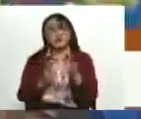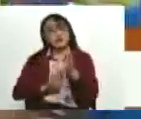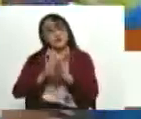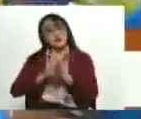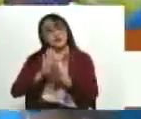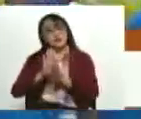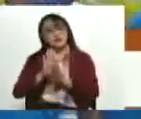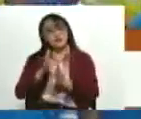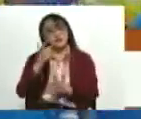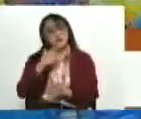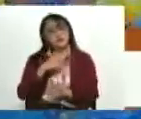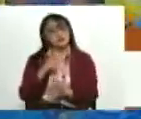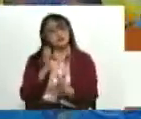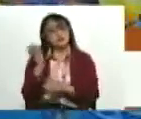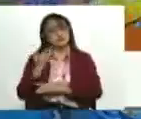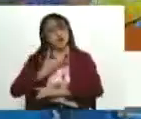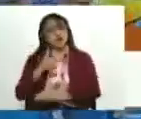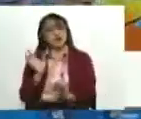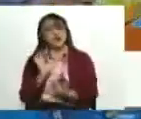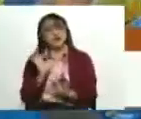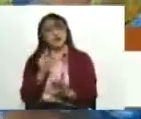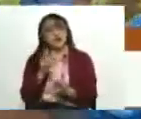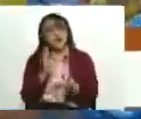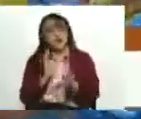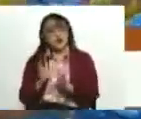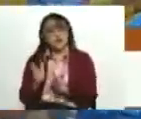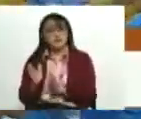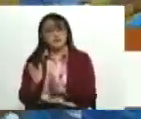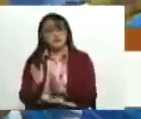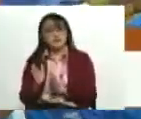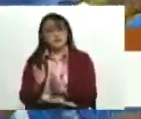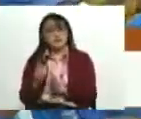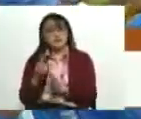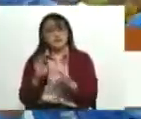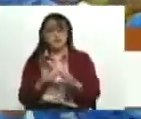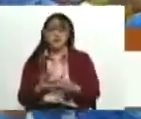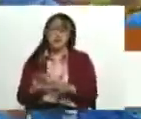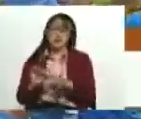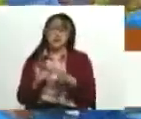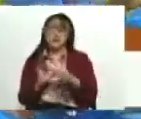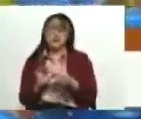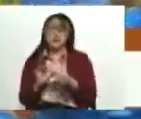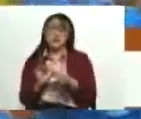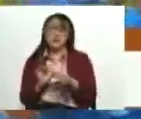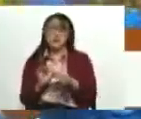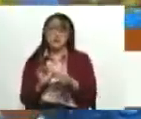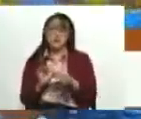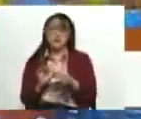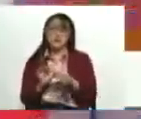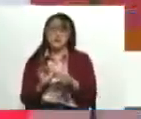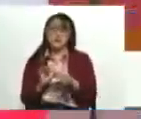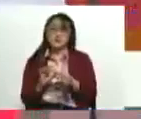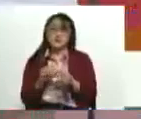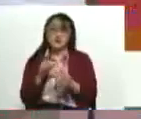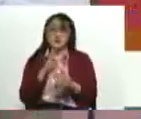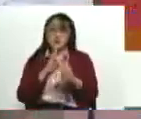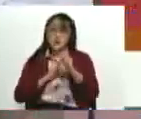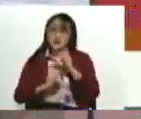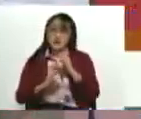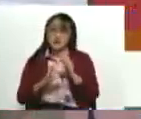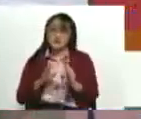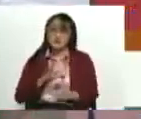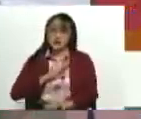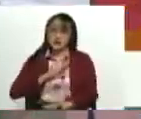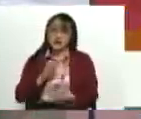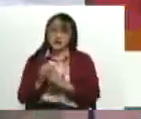avanzamos y somos inderrotables. Esa organización, esa unidad, esa obediencia hacia nuestros